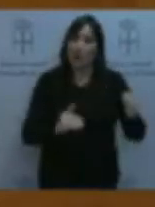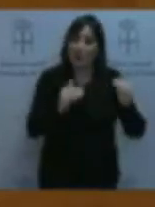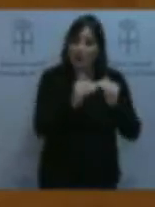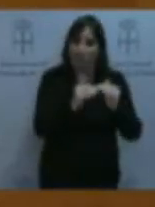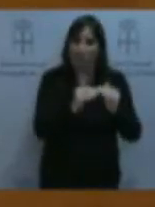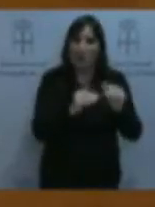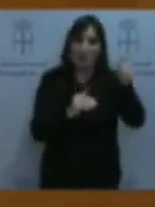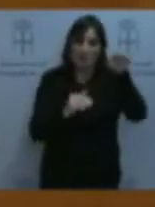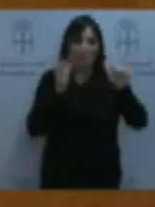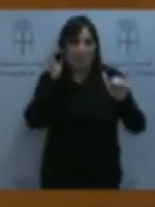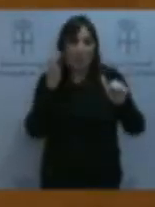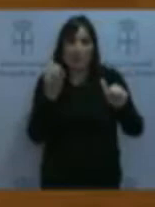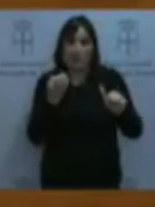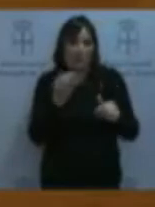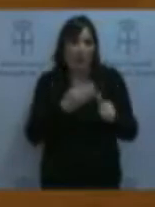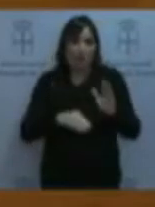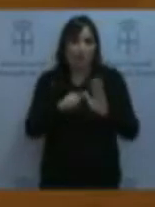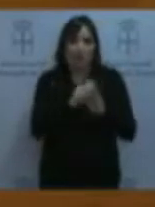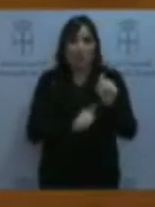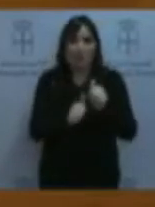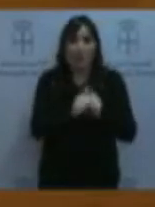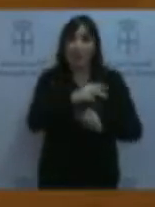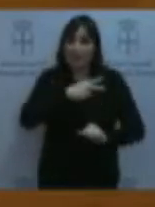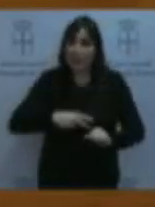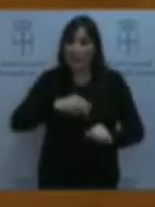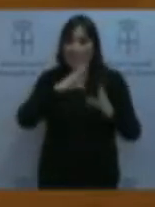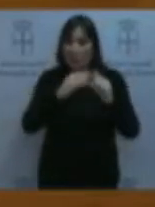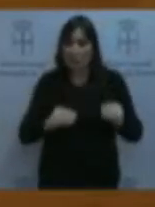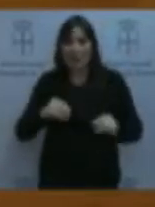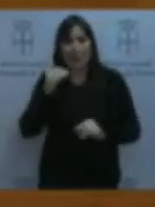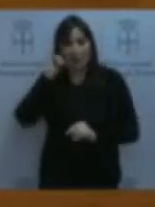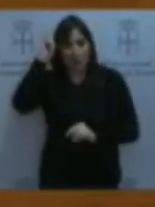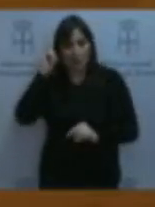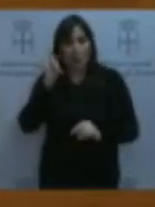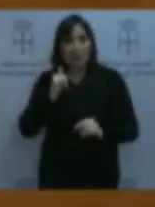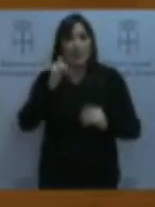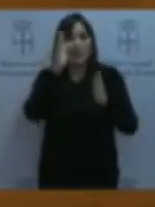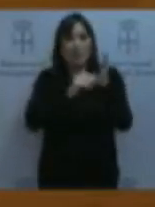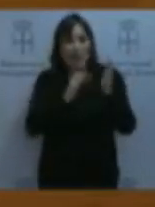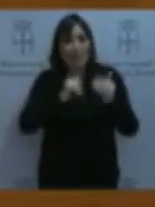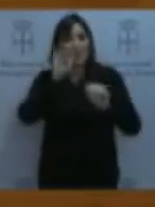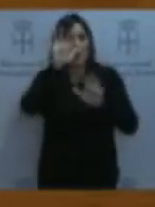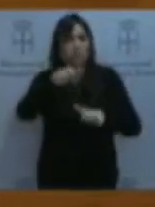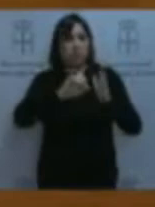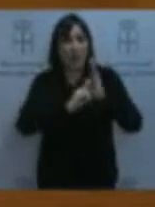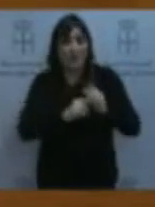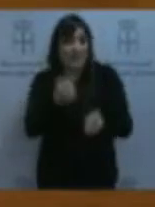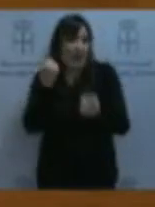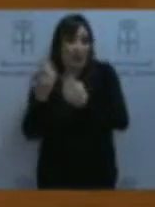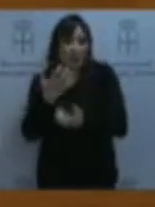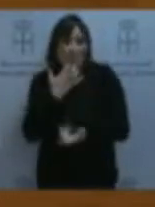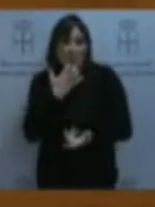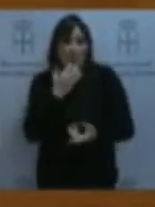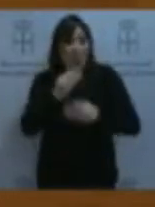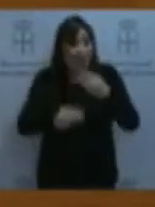territorios, Cantabria, Andalucía, La Rioja, País Vasco, País Valenciano o Castilla-La Mancha, por decir algunos, no se realiza lectura pública para preservar el